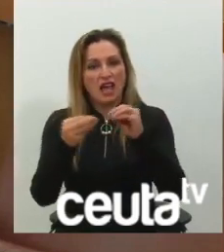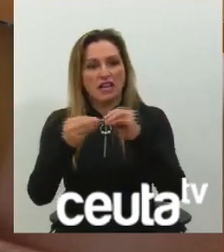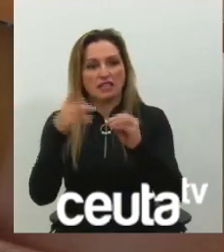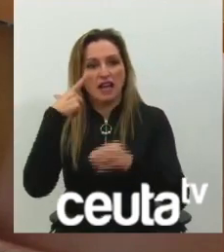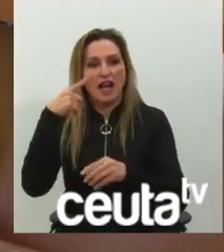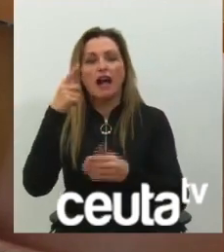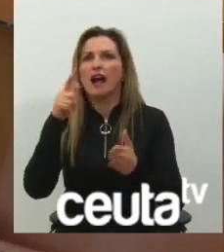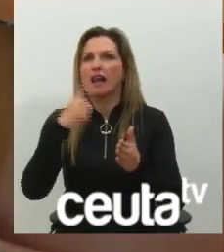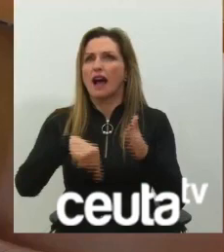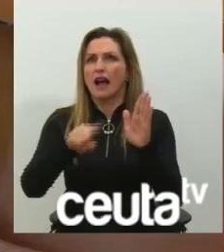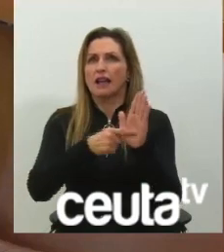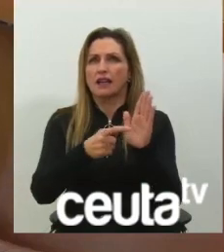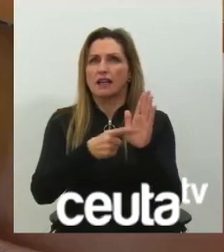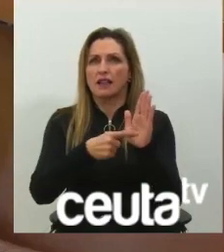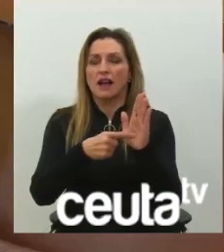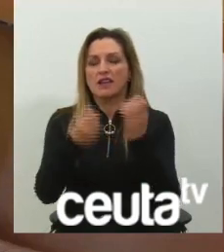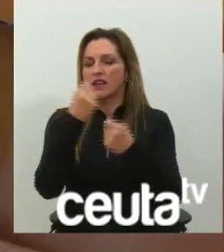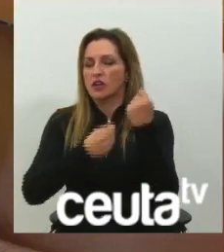viables económicamente